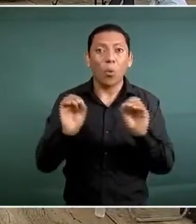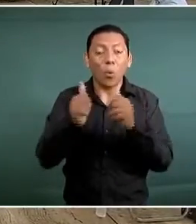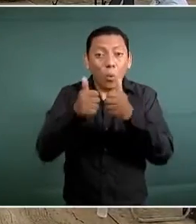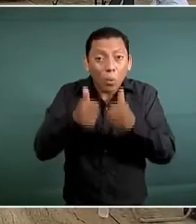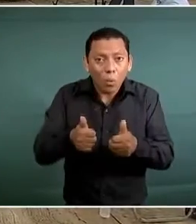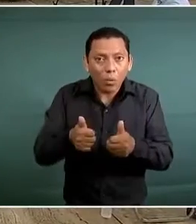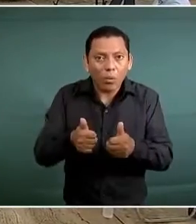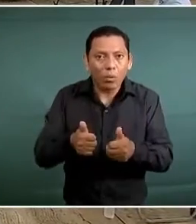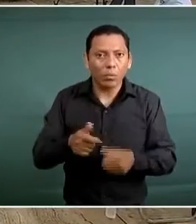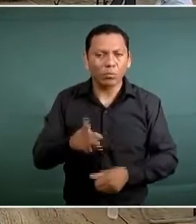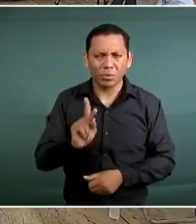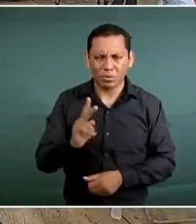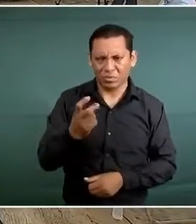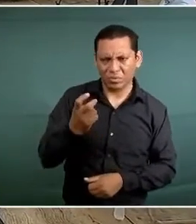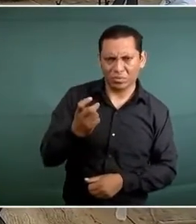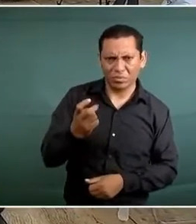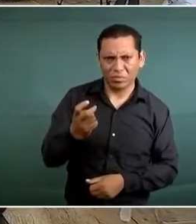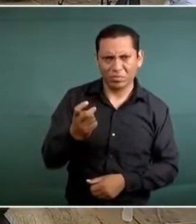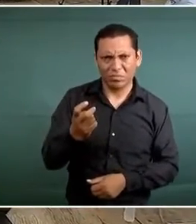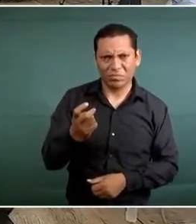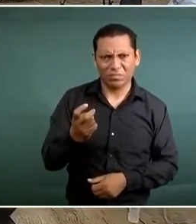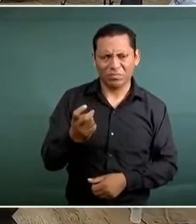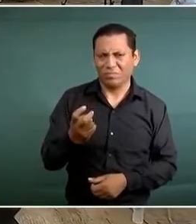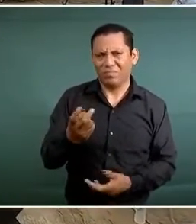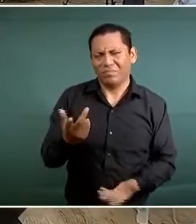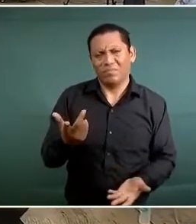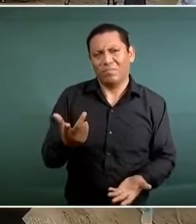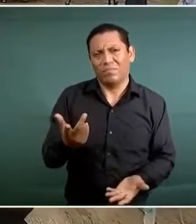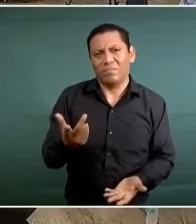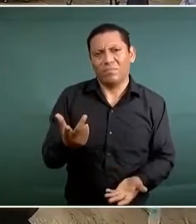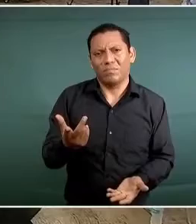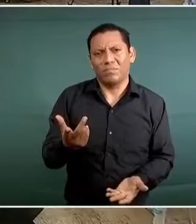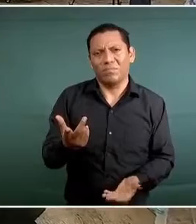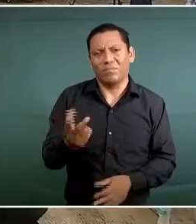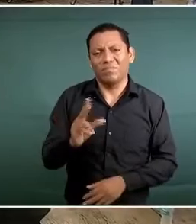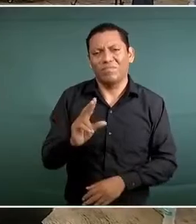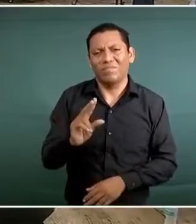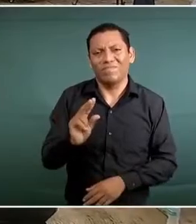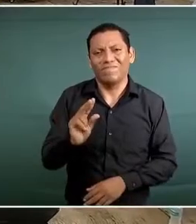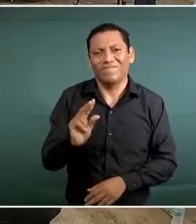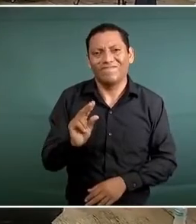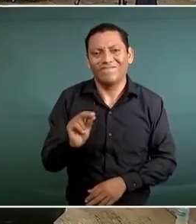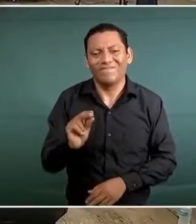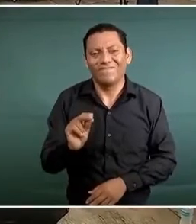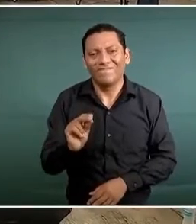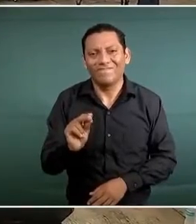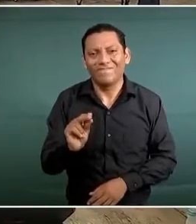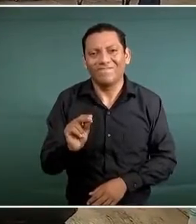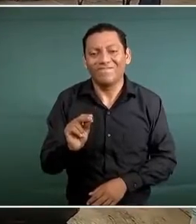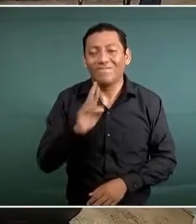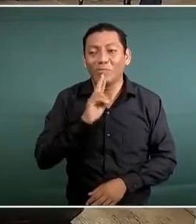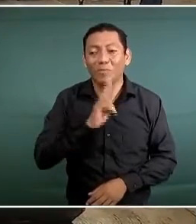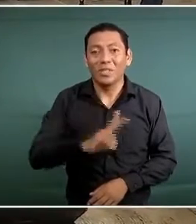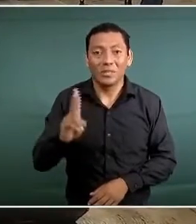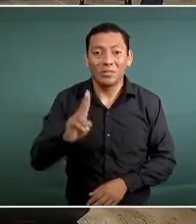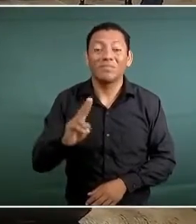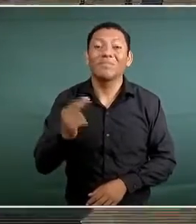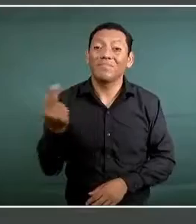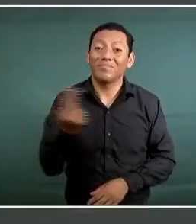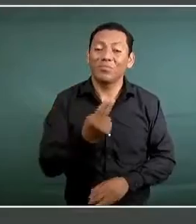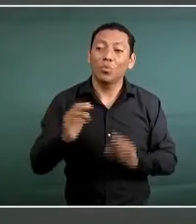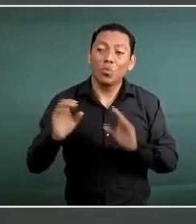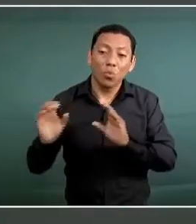pero eso pues tampoco es lo mejor tenemos que